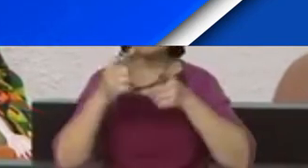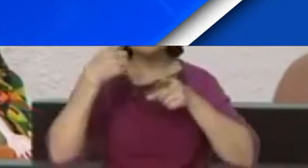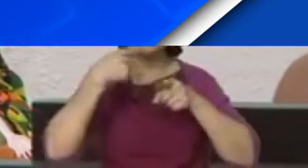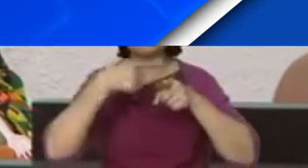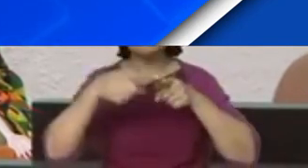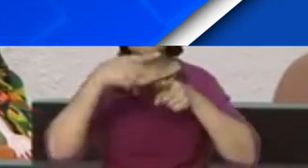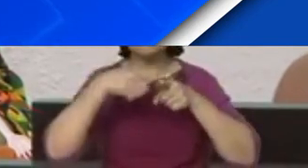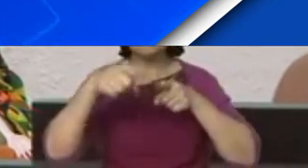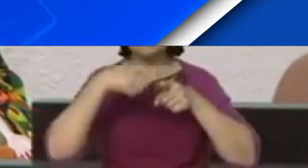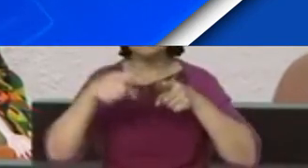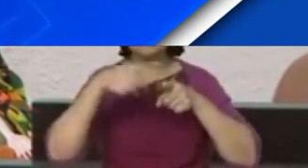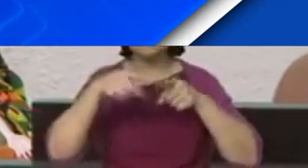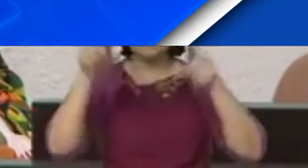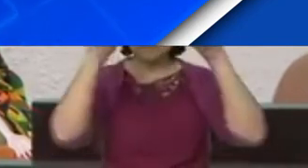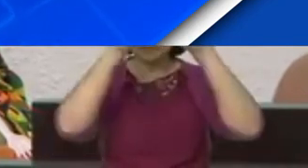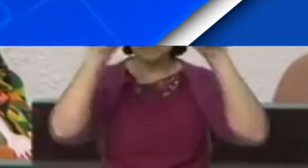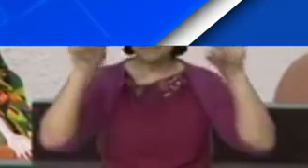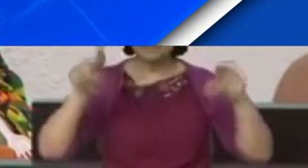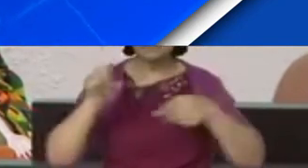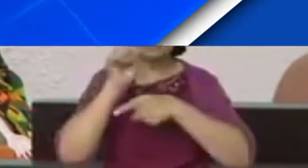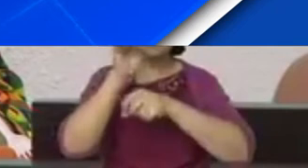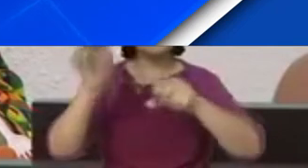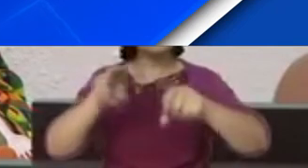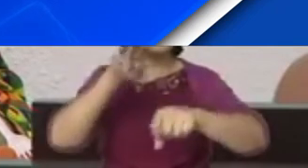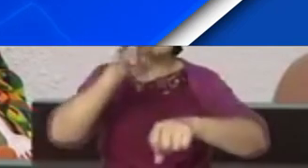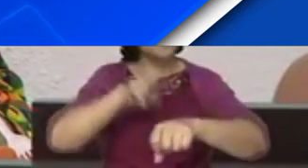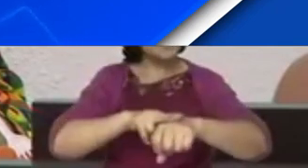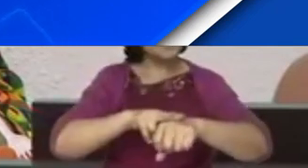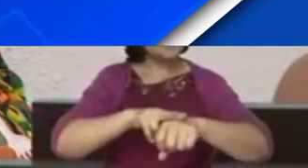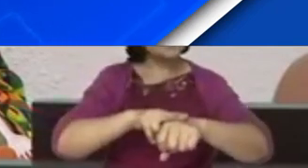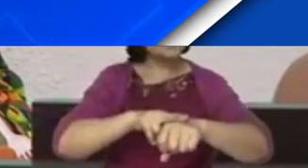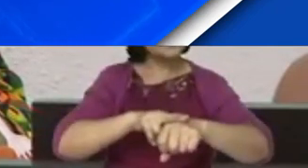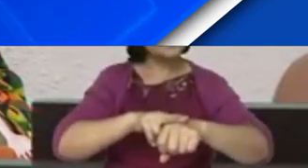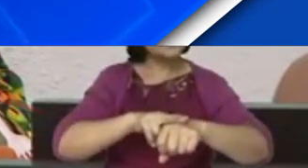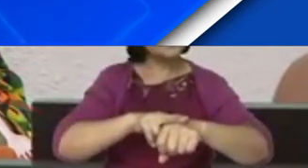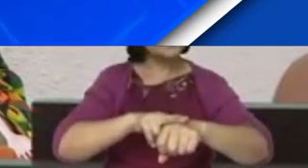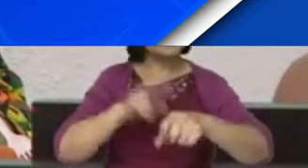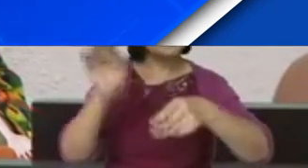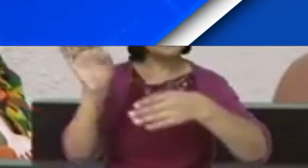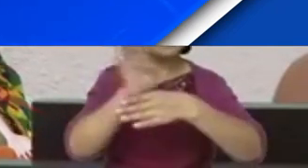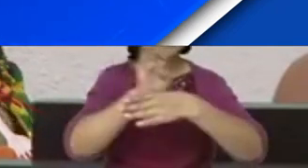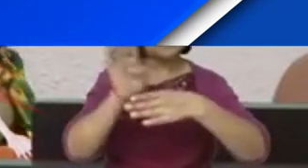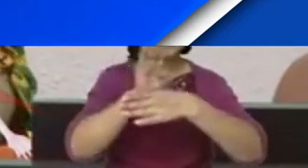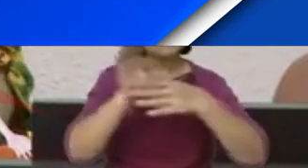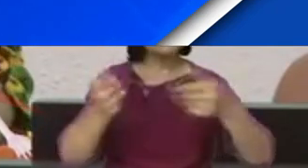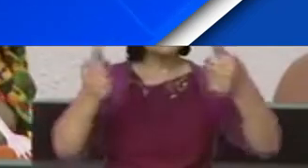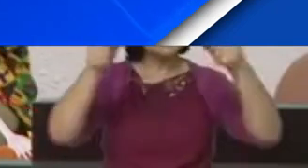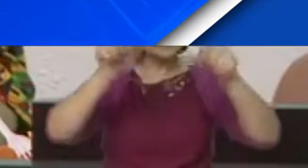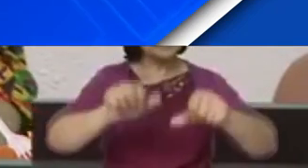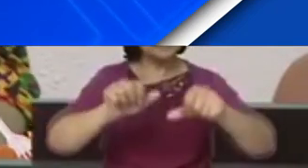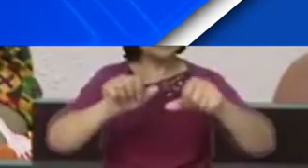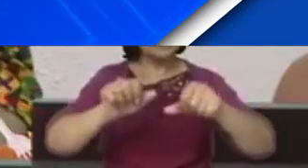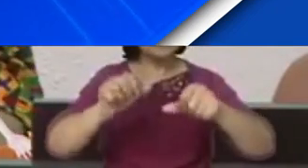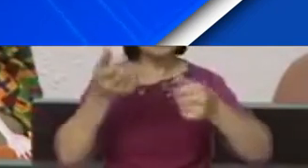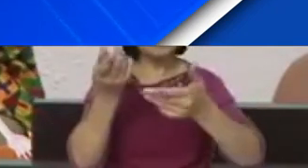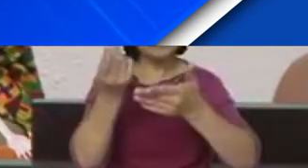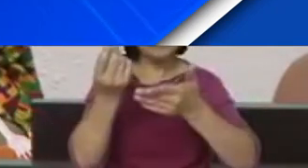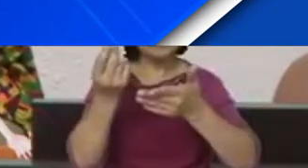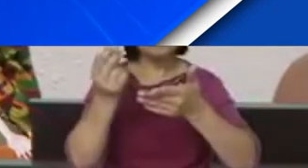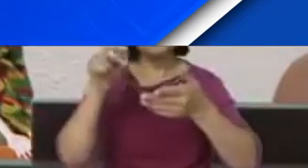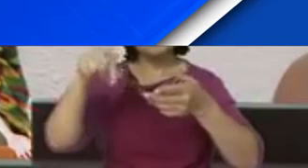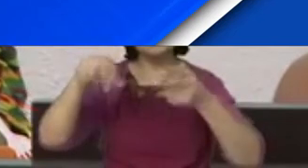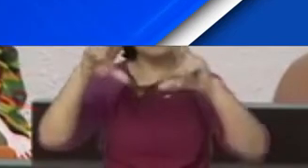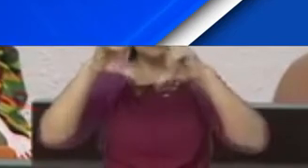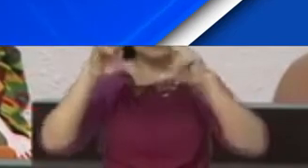Nacional en las cuentas bancarias establecidas por la Tesorería General de la República un aporte